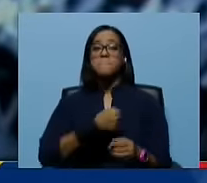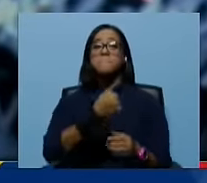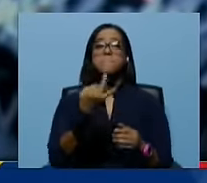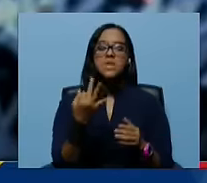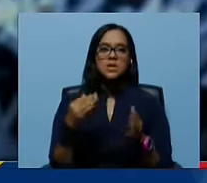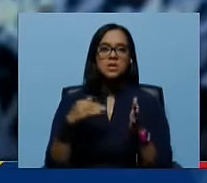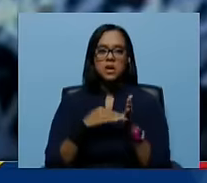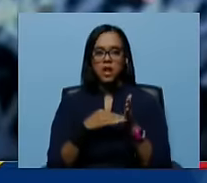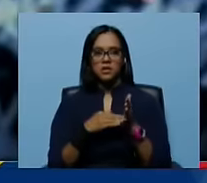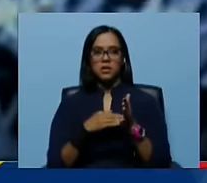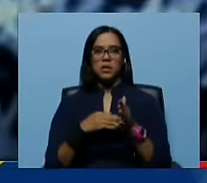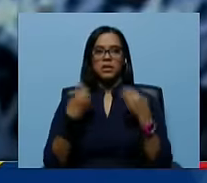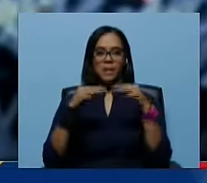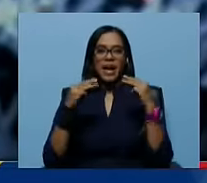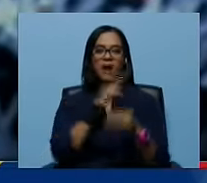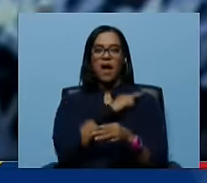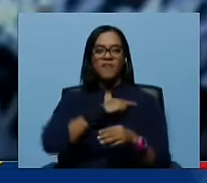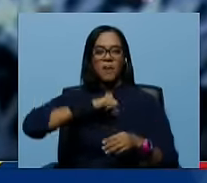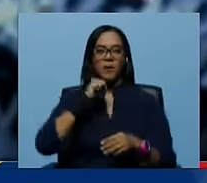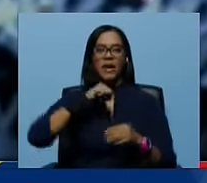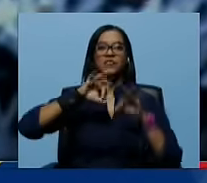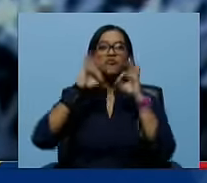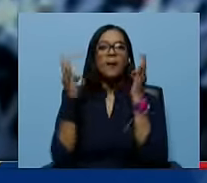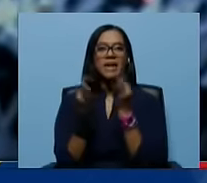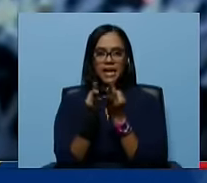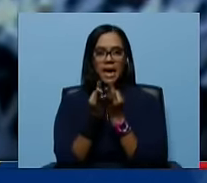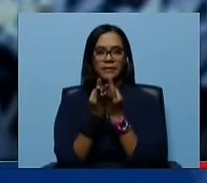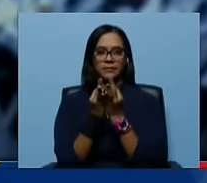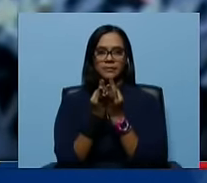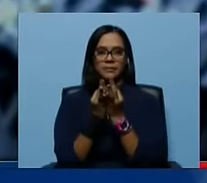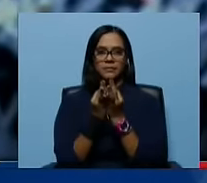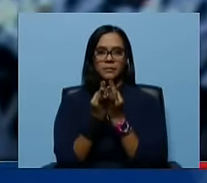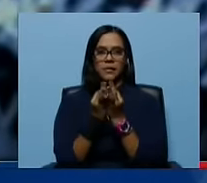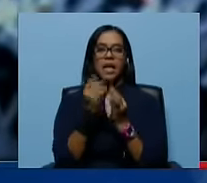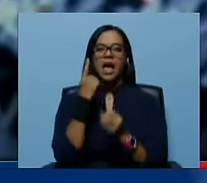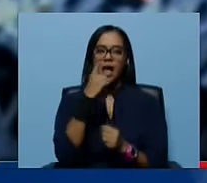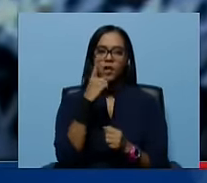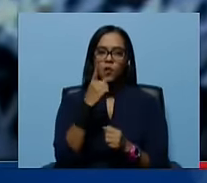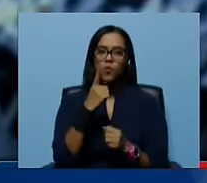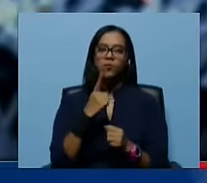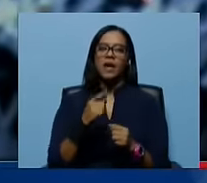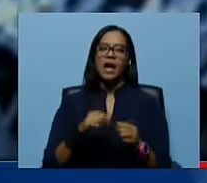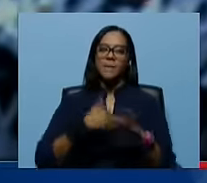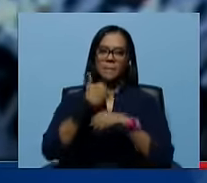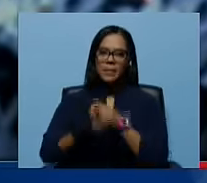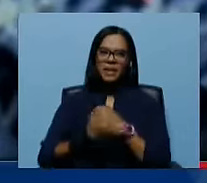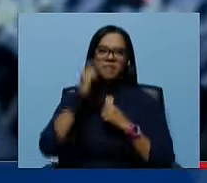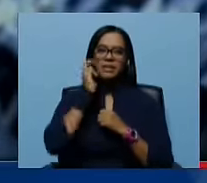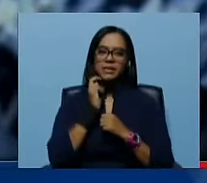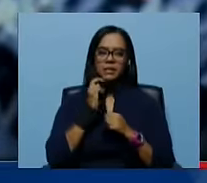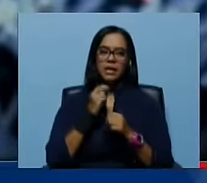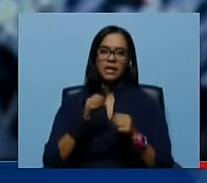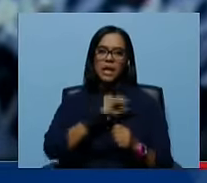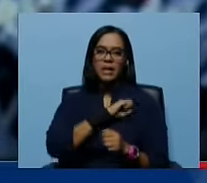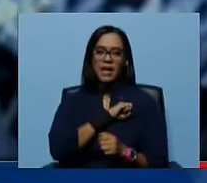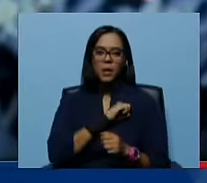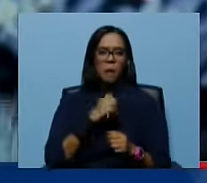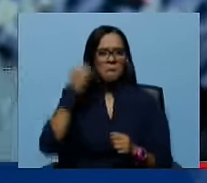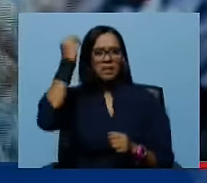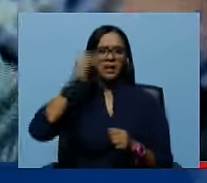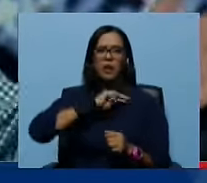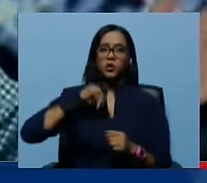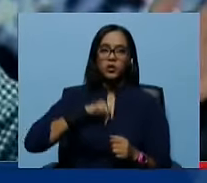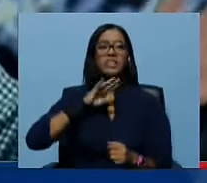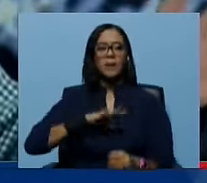mensajes llegaron a los jefes policiales del país y a su familia, en una operación fascista de intimidación, creyendo que nosotros